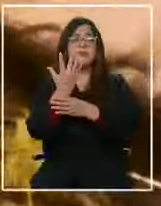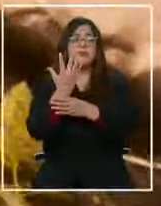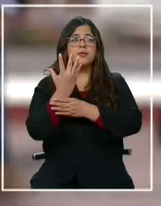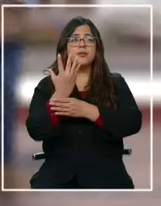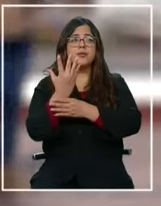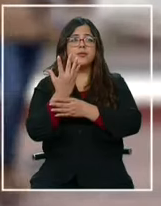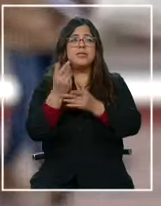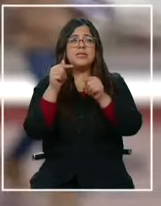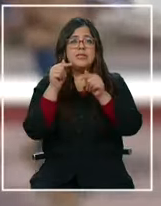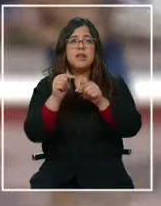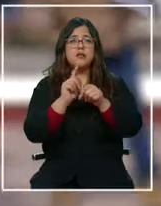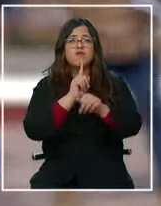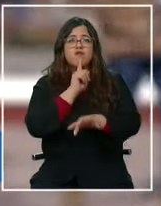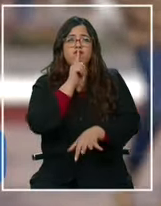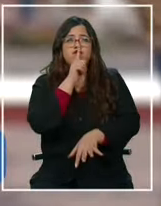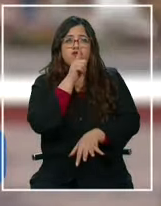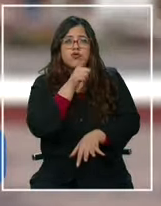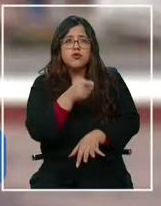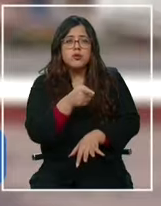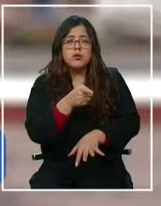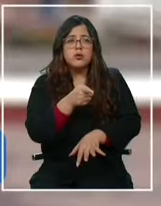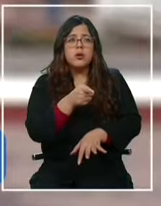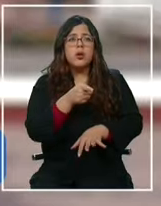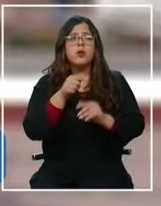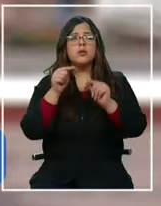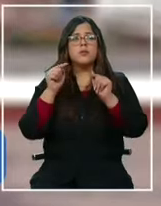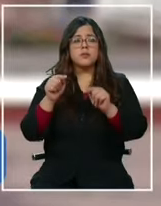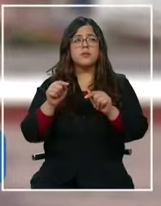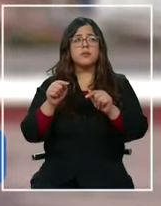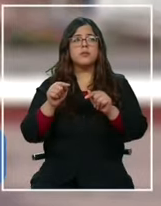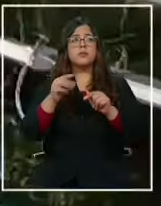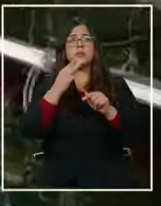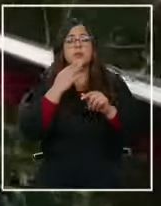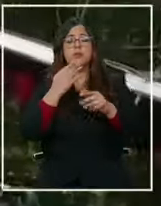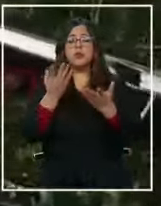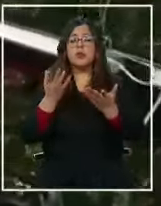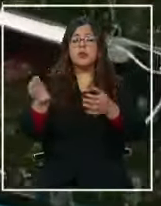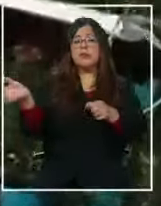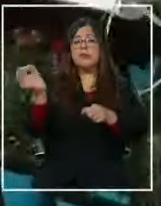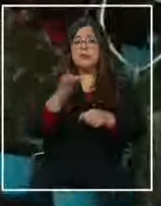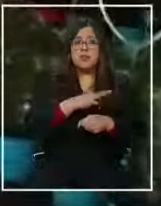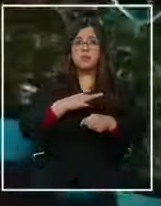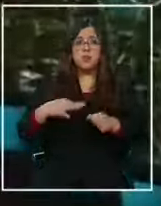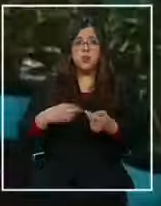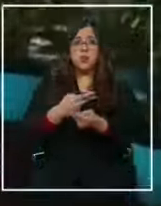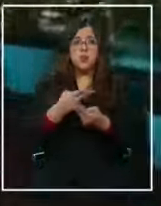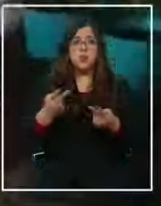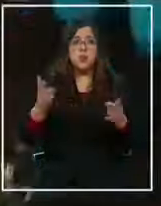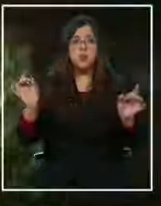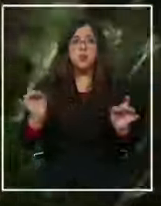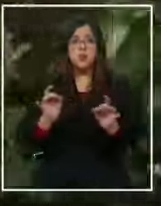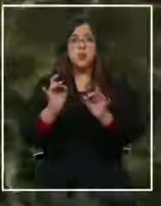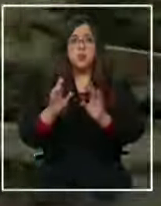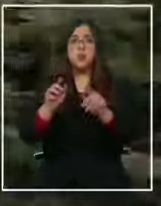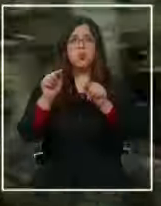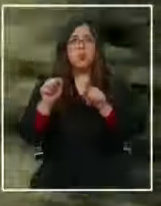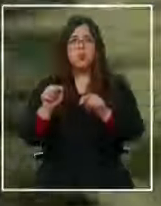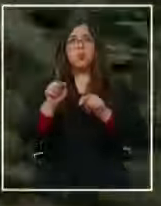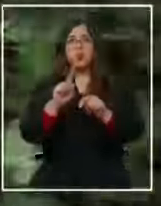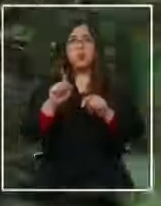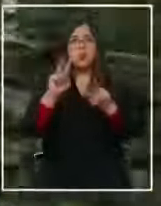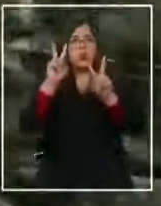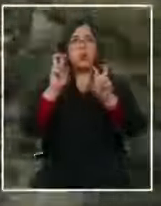de altísima pureza, que todo indica, a través de lo declarado también por el Ministerio Público, que probablemente no sea para